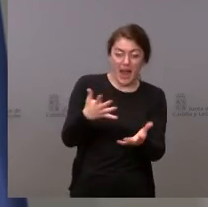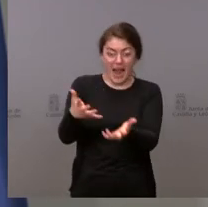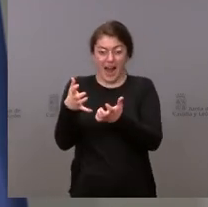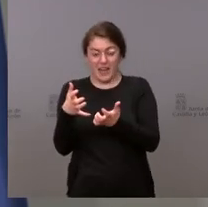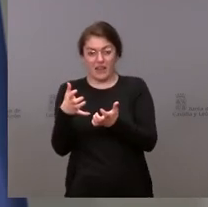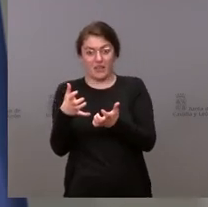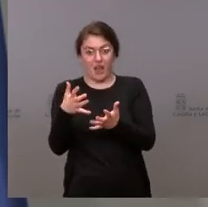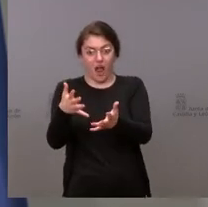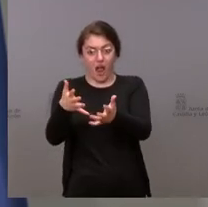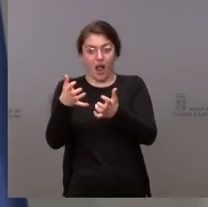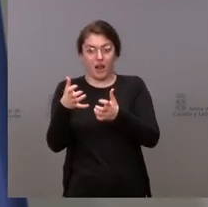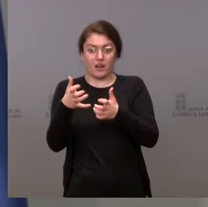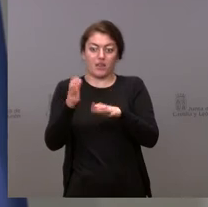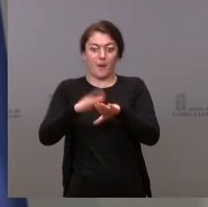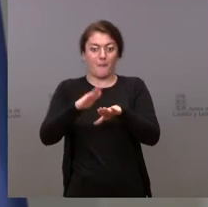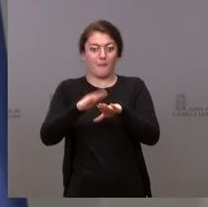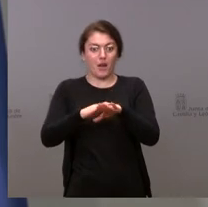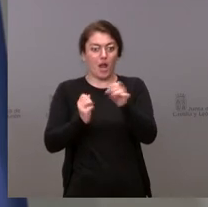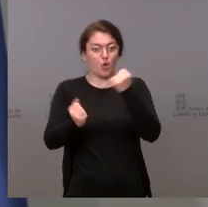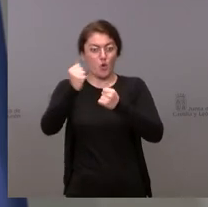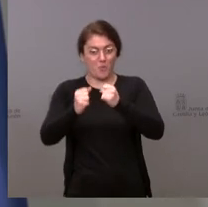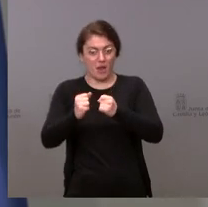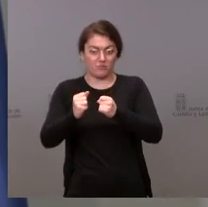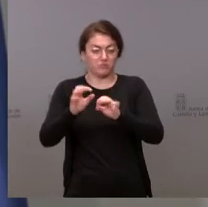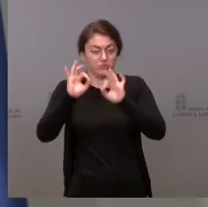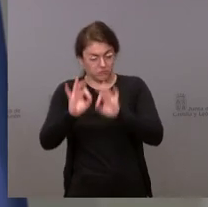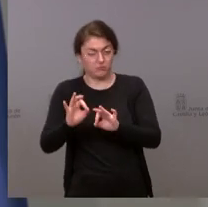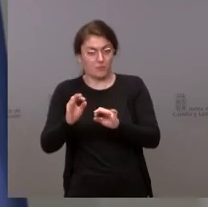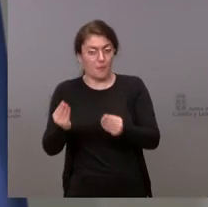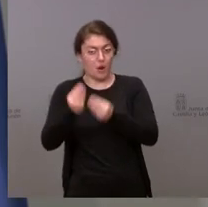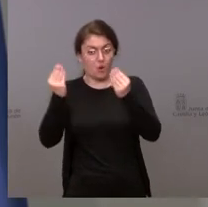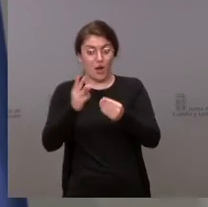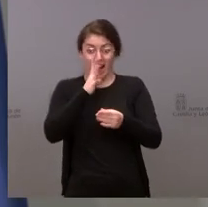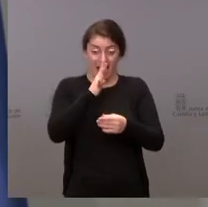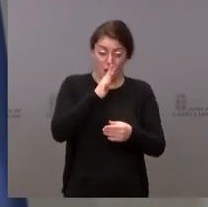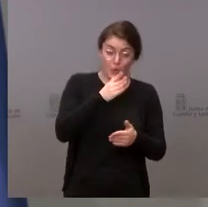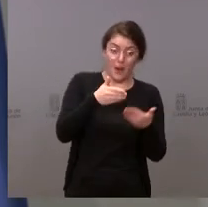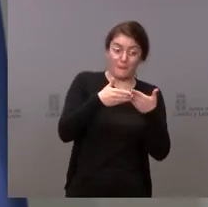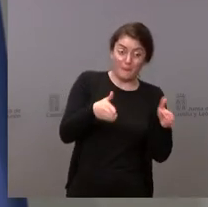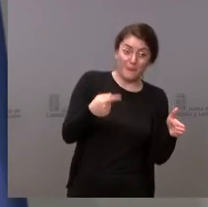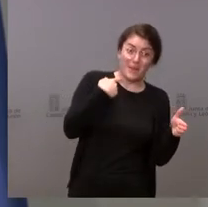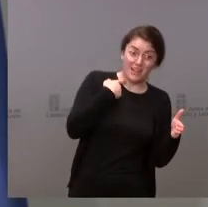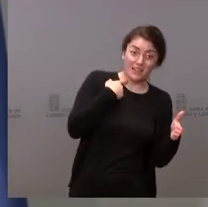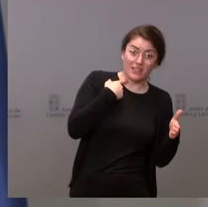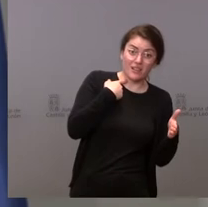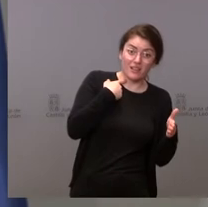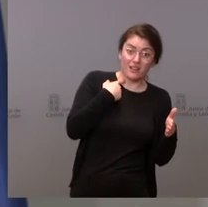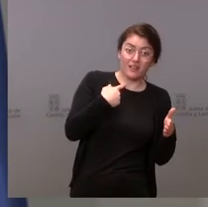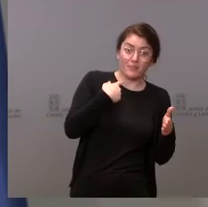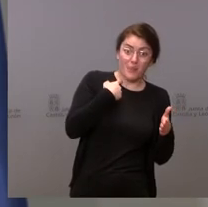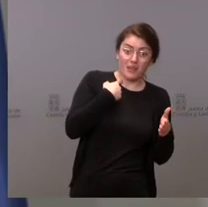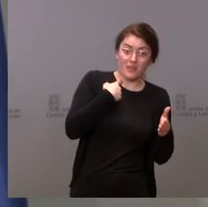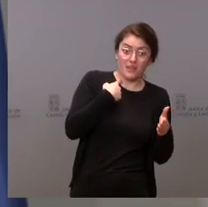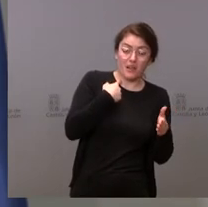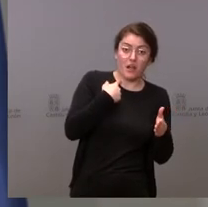poder adquisitivo de los empleados públicos y que ahora tenemos pérdidas del poder retributivo de los empleados públicos